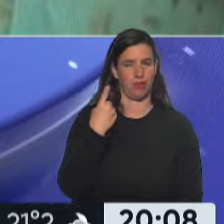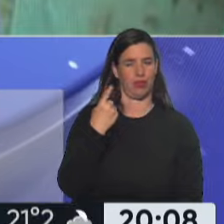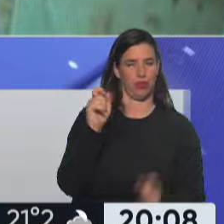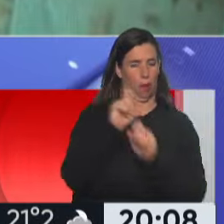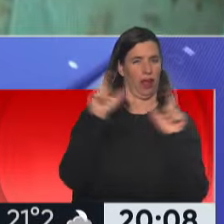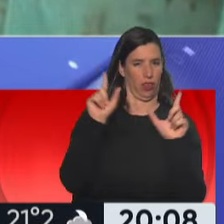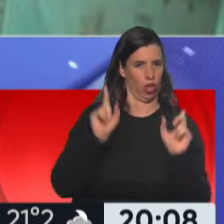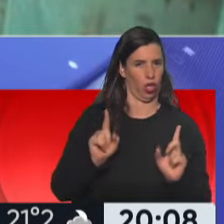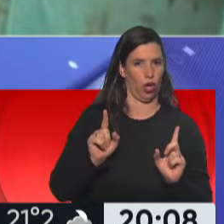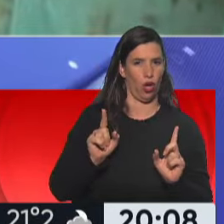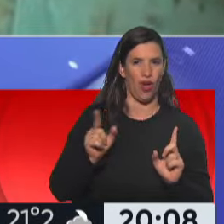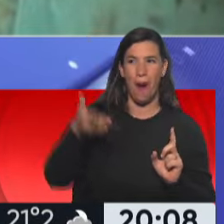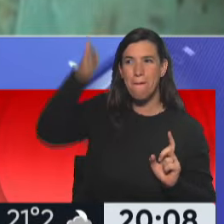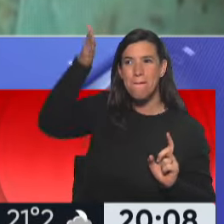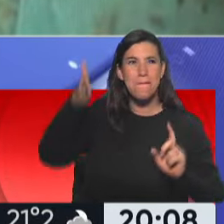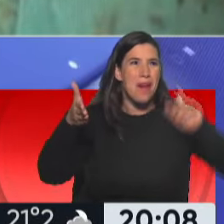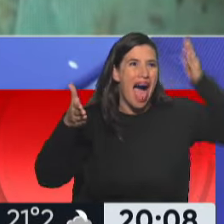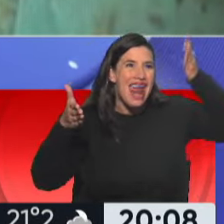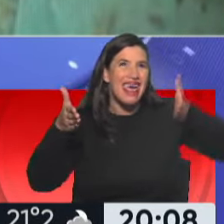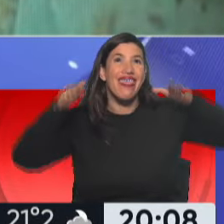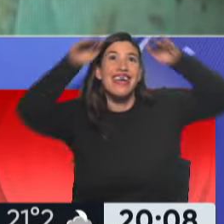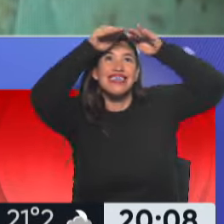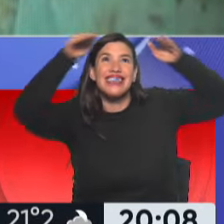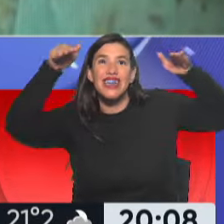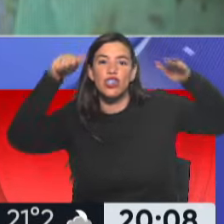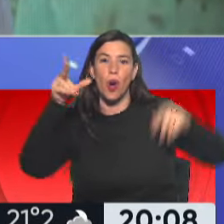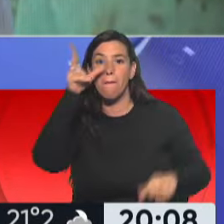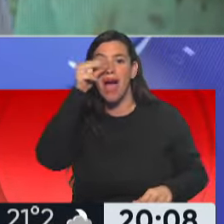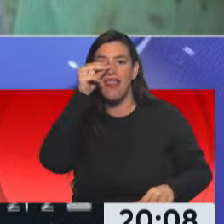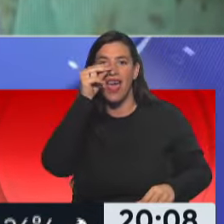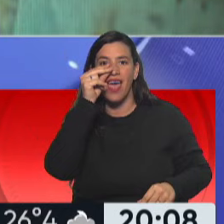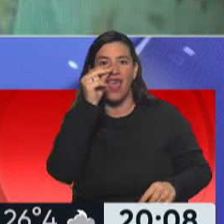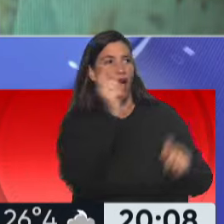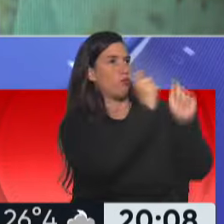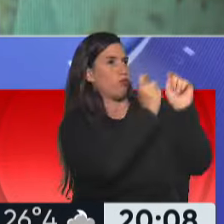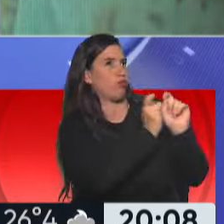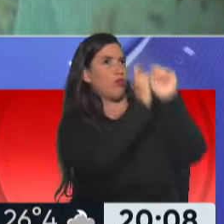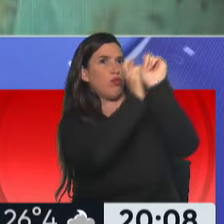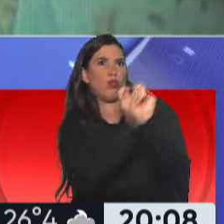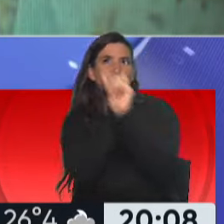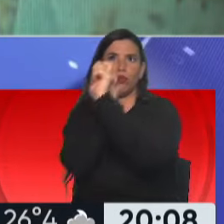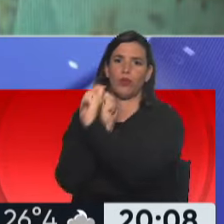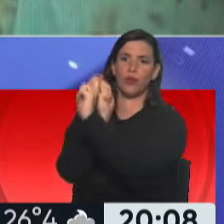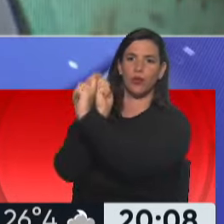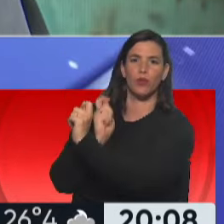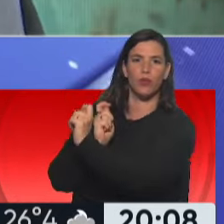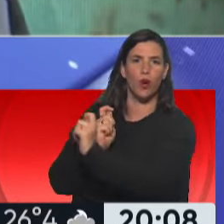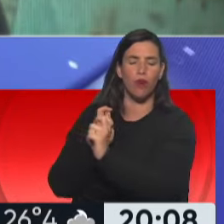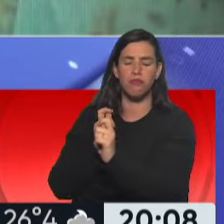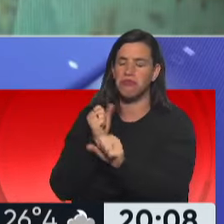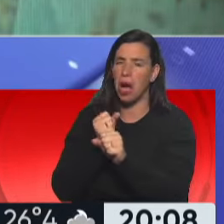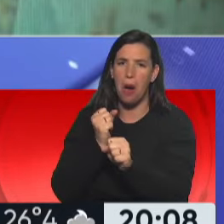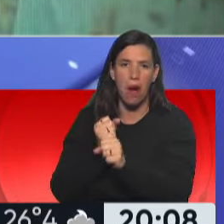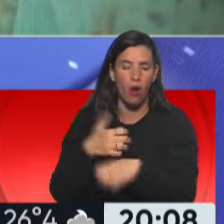las paredes y los techos revestidos en madera. Es un trabajo increíble el que hicieron. Porque claro, al mismo tiempo que